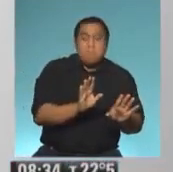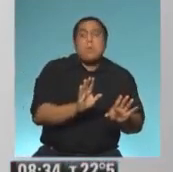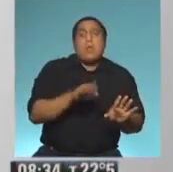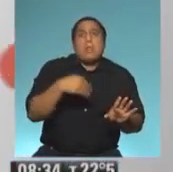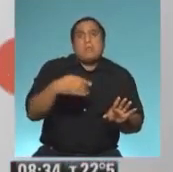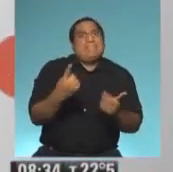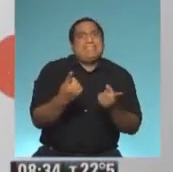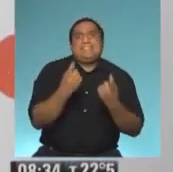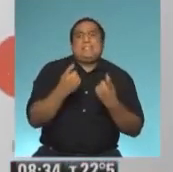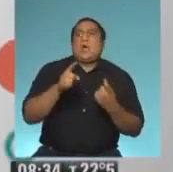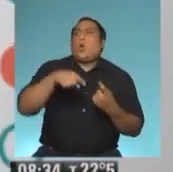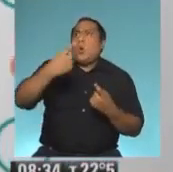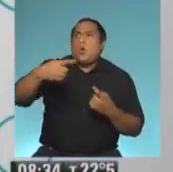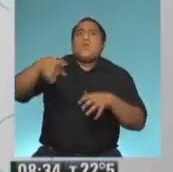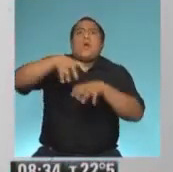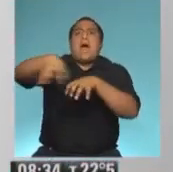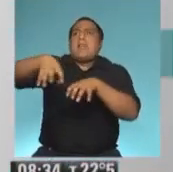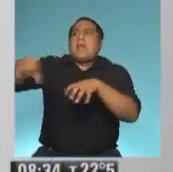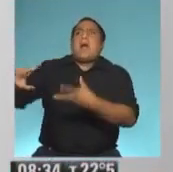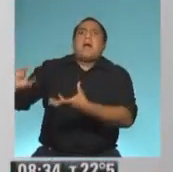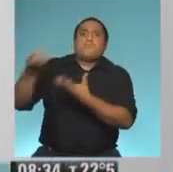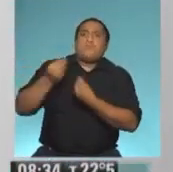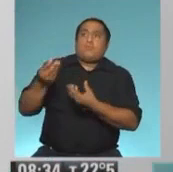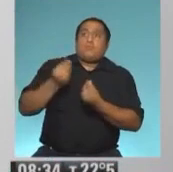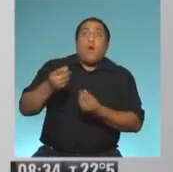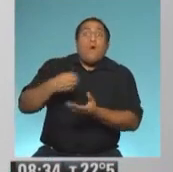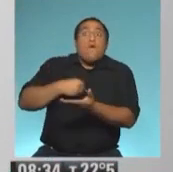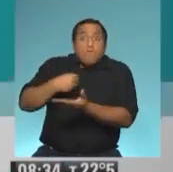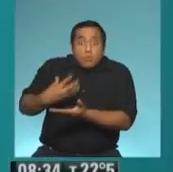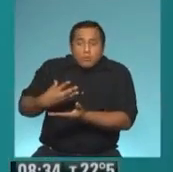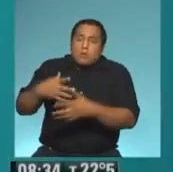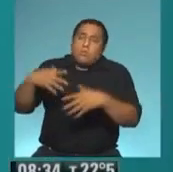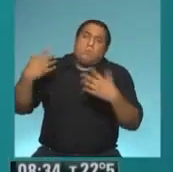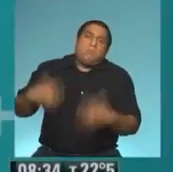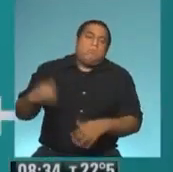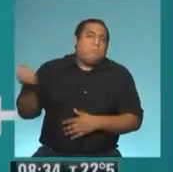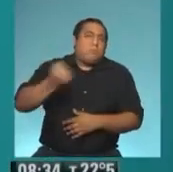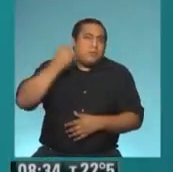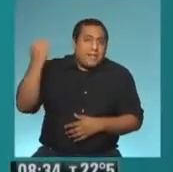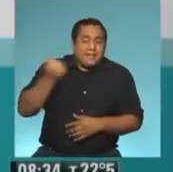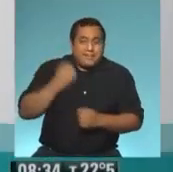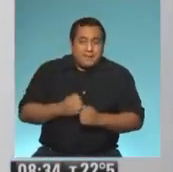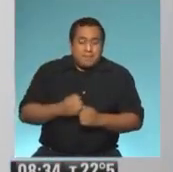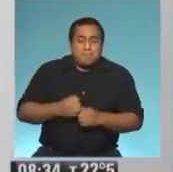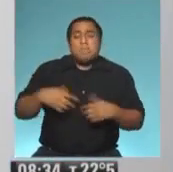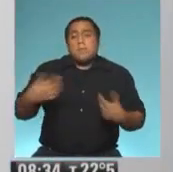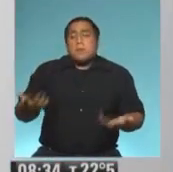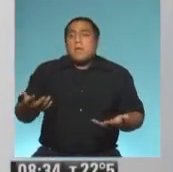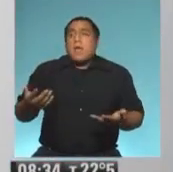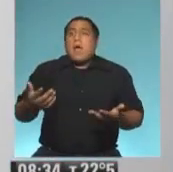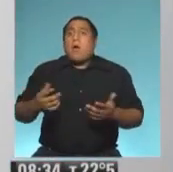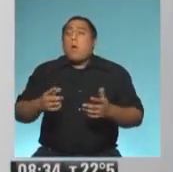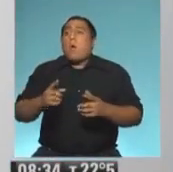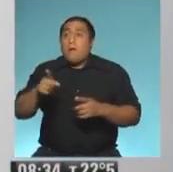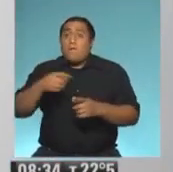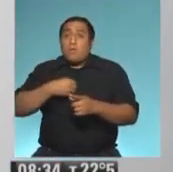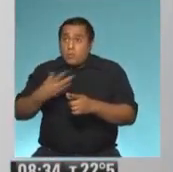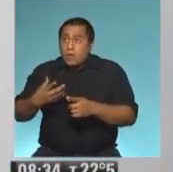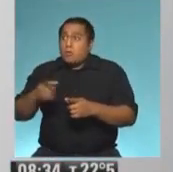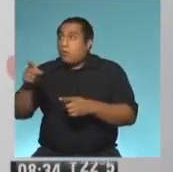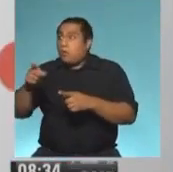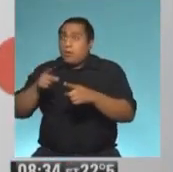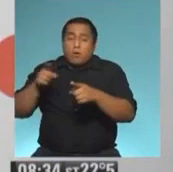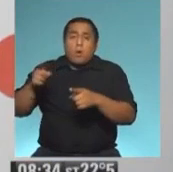concurrencia de distintas áreas y el voluntariado juega un papel muy importante. Y cuando aparecen los voluntarios